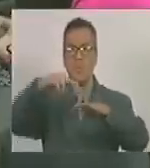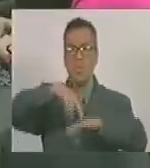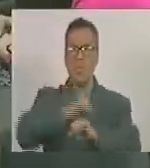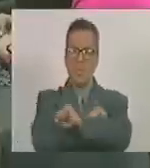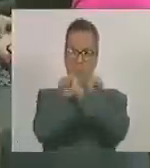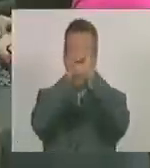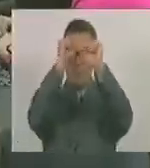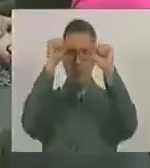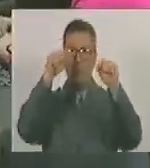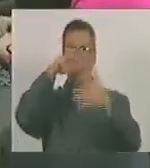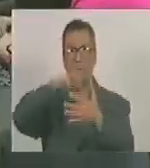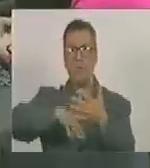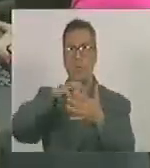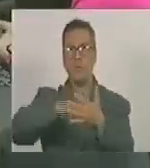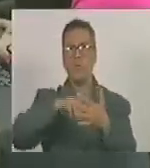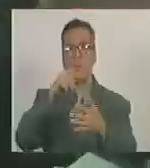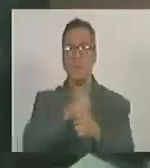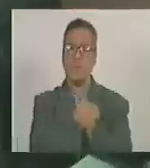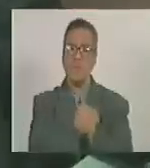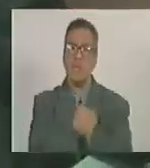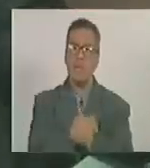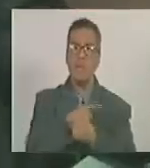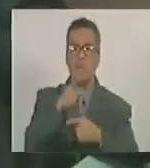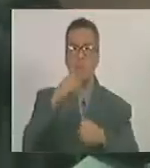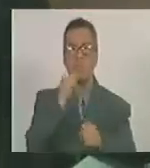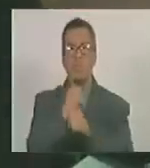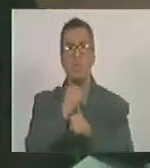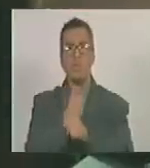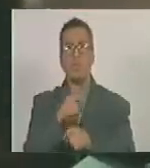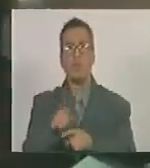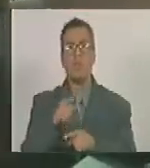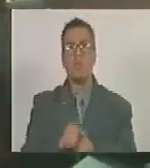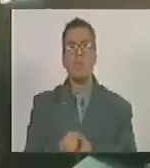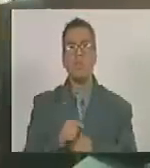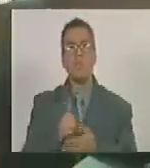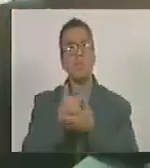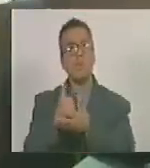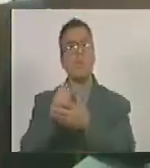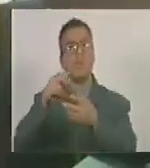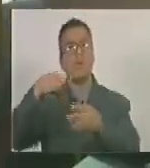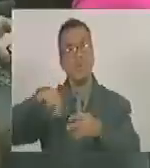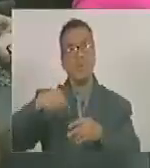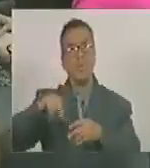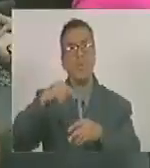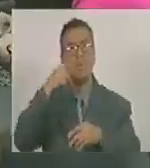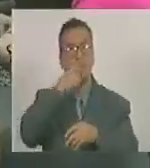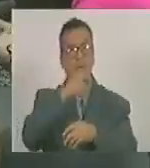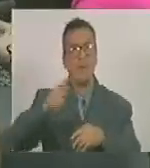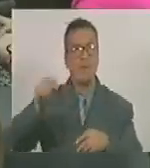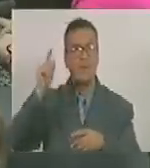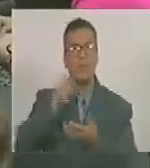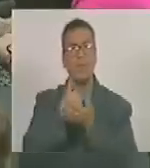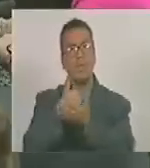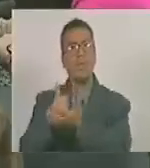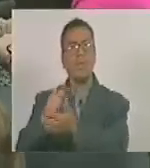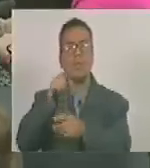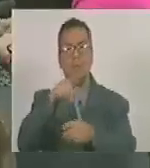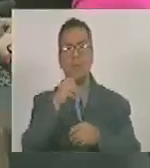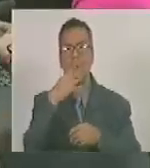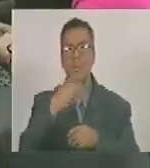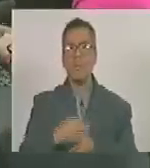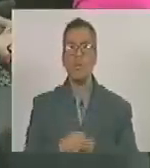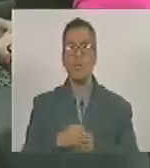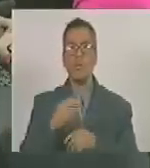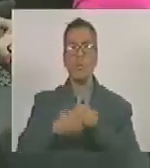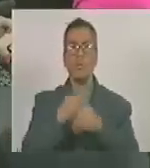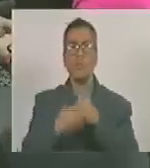a cultivar, que ama la tierra y ama ese trabajo, que es solidario por naturaleza, porque el pueblo venezolano es solidario, se